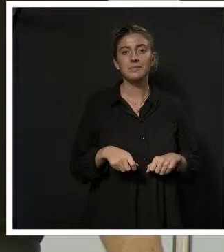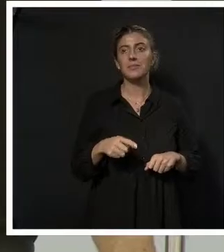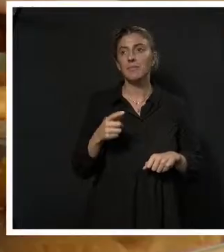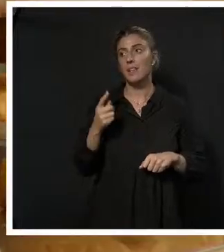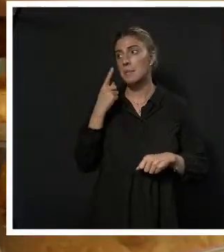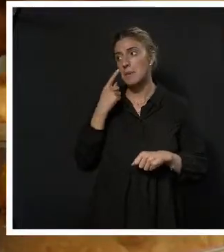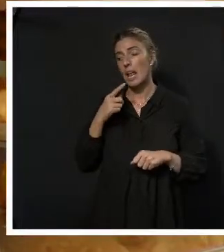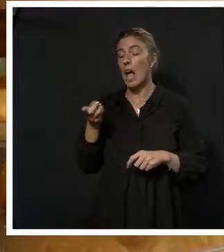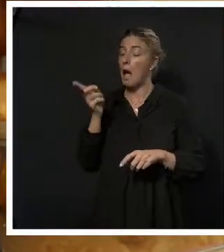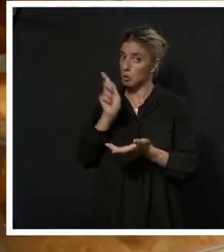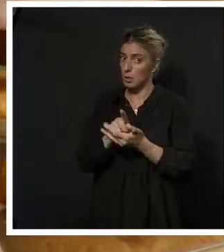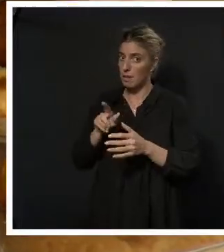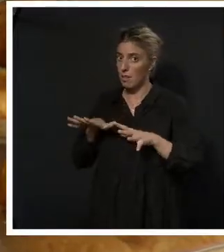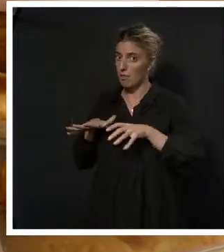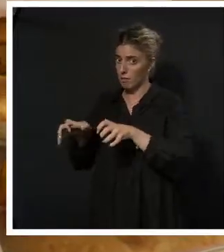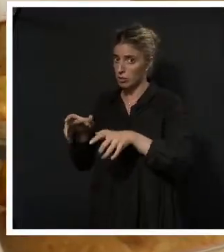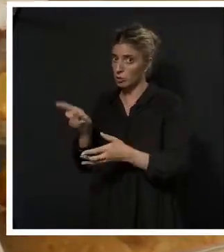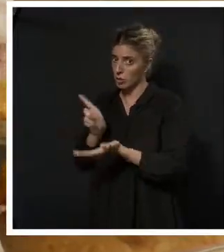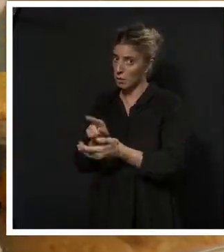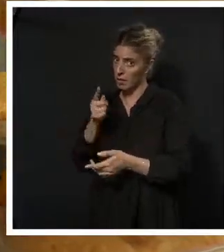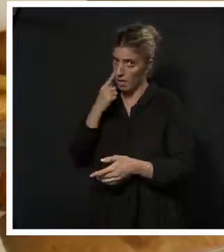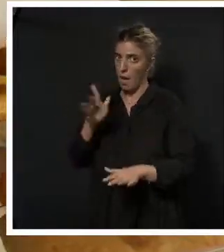otra vez